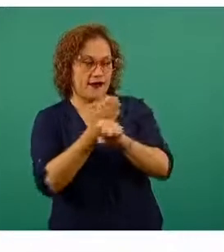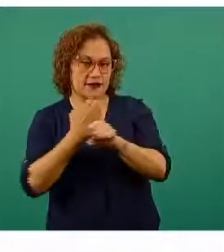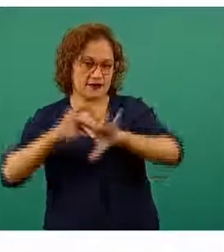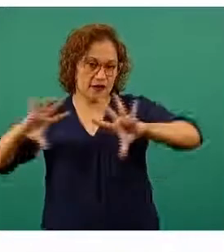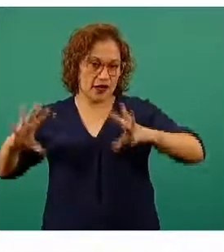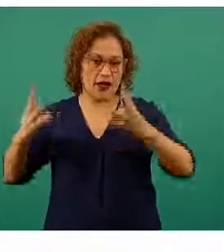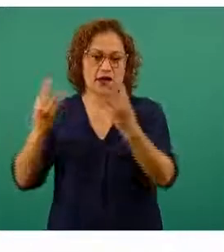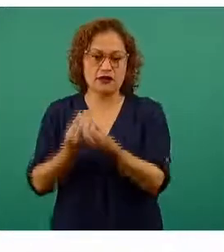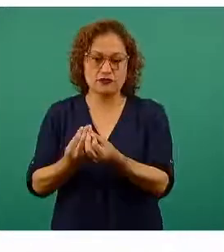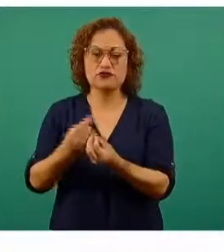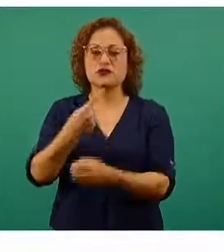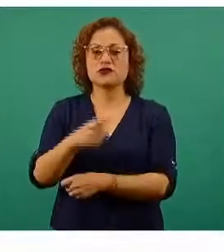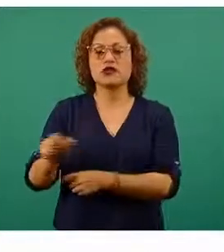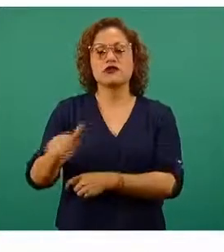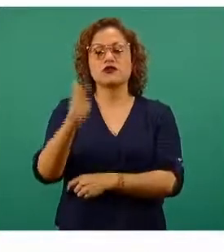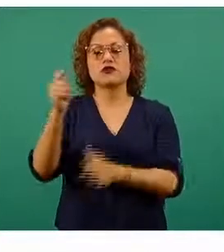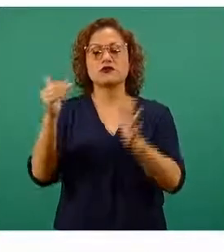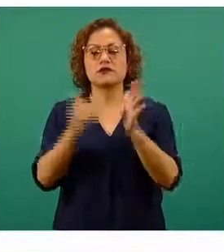suma de